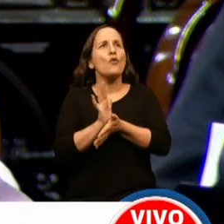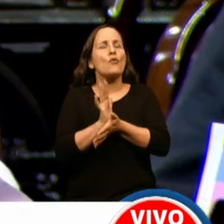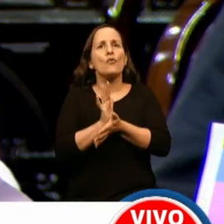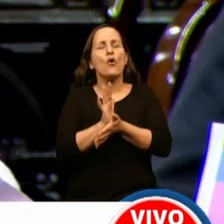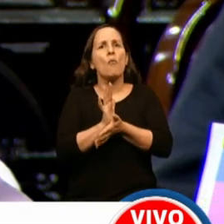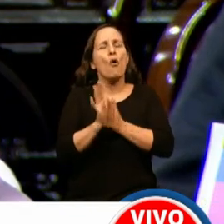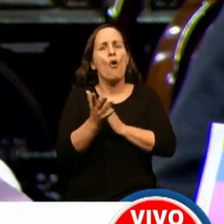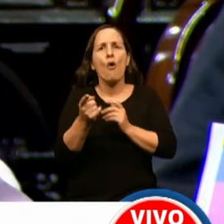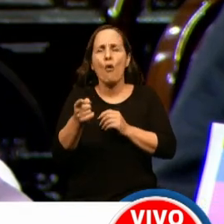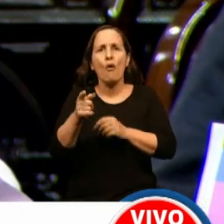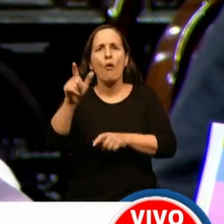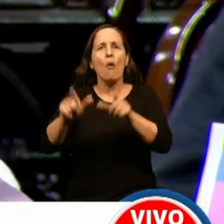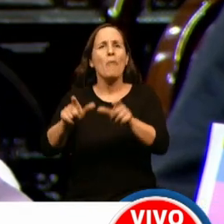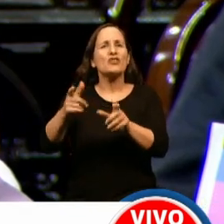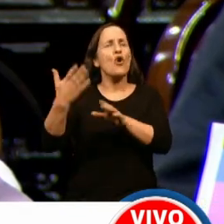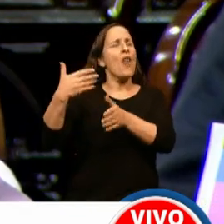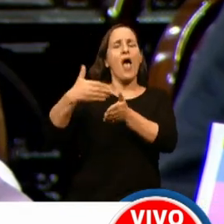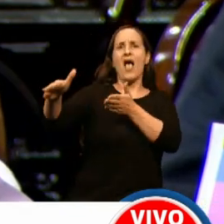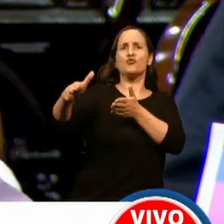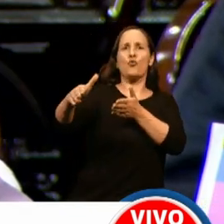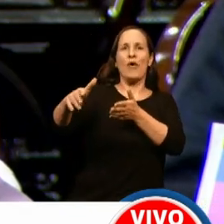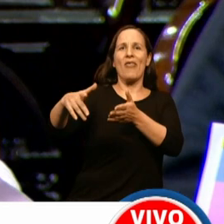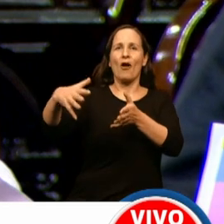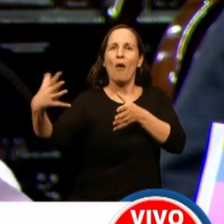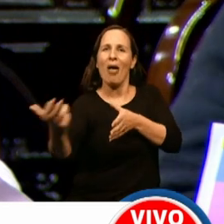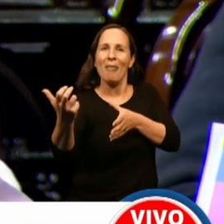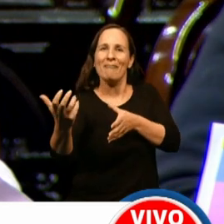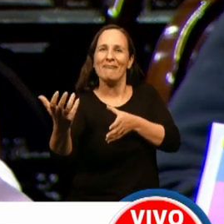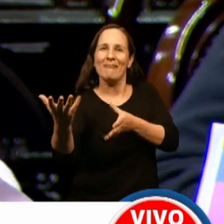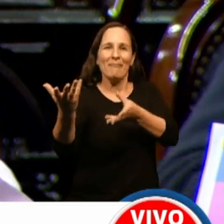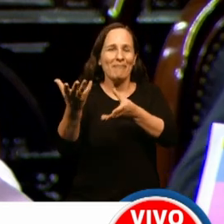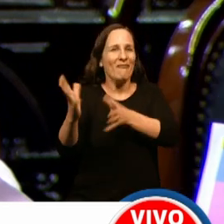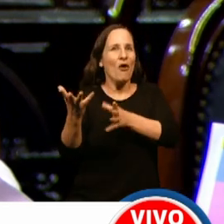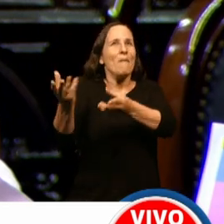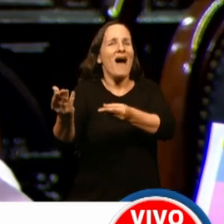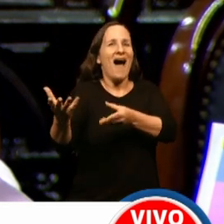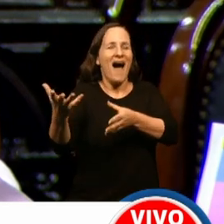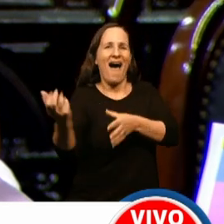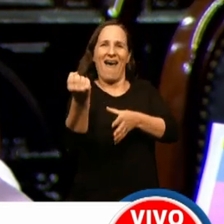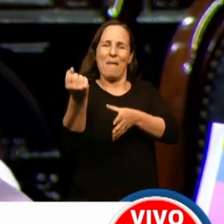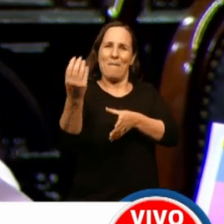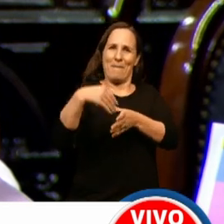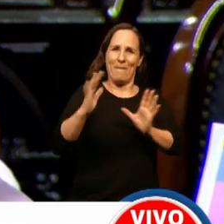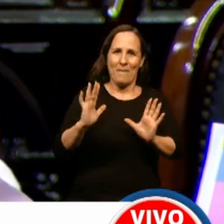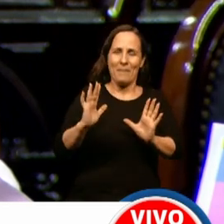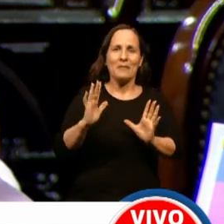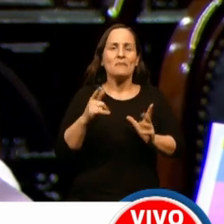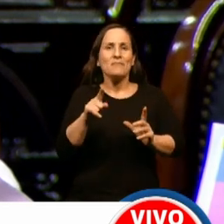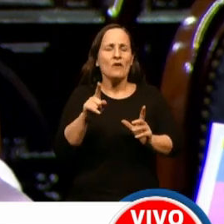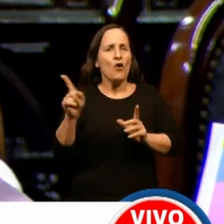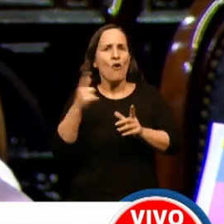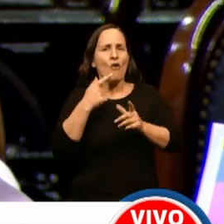a las personas excluidas y me quedé pensando con esta definición